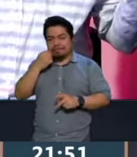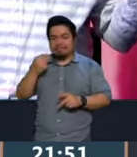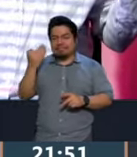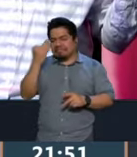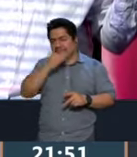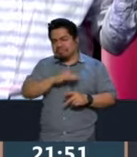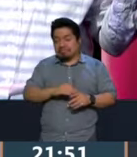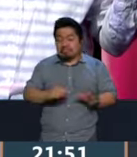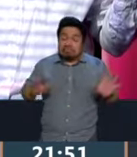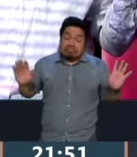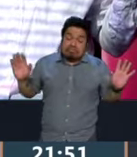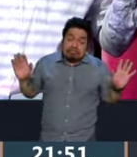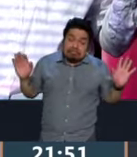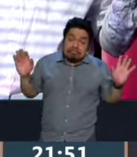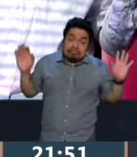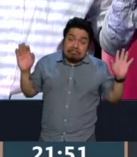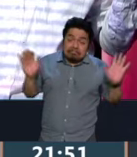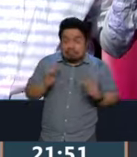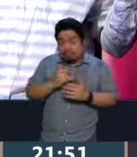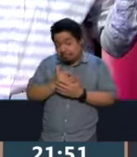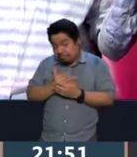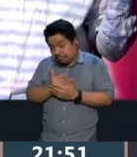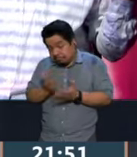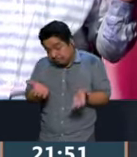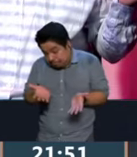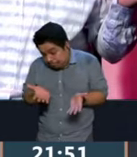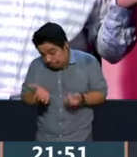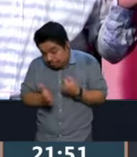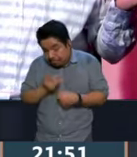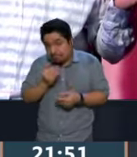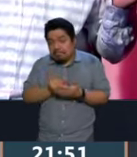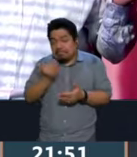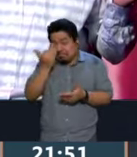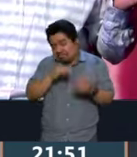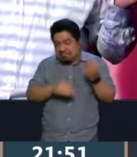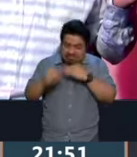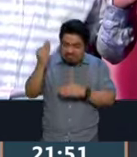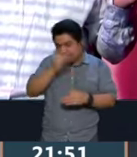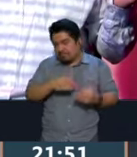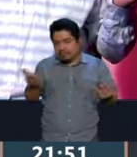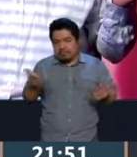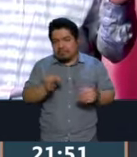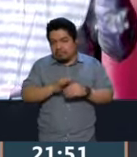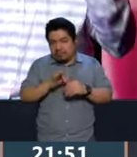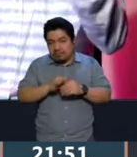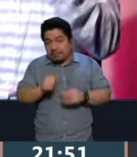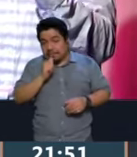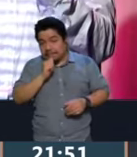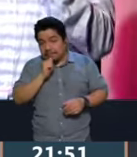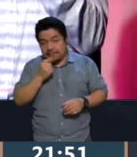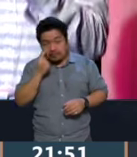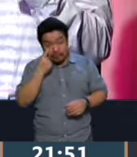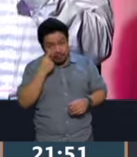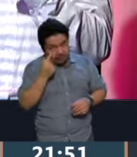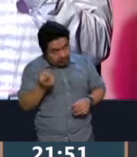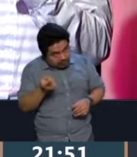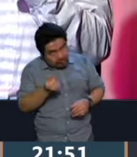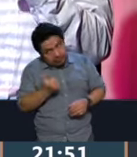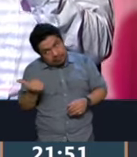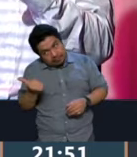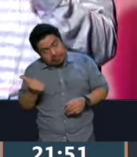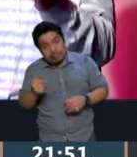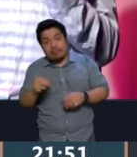Pues bueno, esperemos a que la elección se lleve a cabo, porque ya estamos hablando de fraude cuando aún la elección no se lleva a cabo. Ojo ahí, han de querer